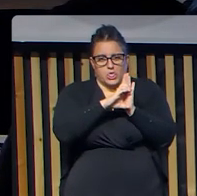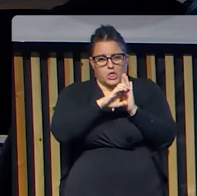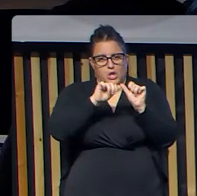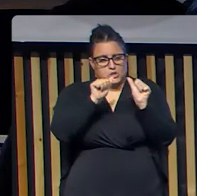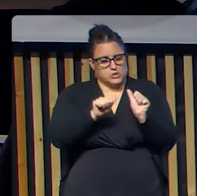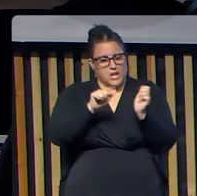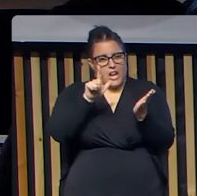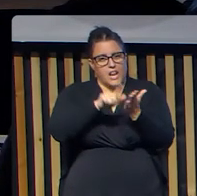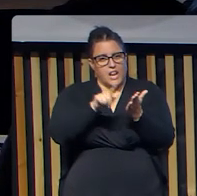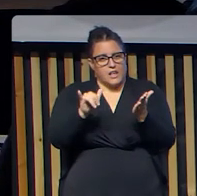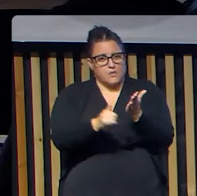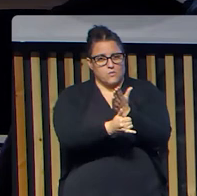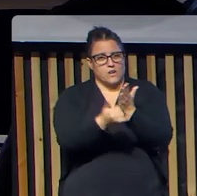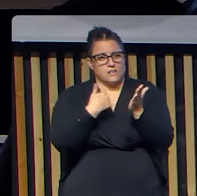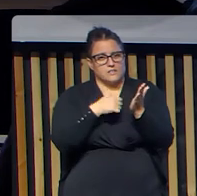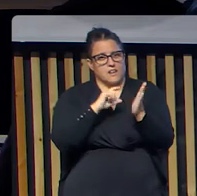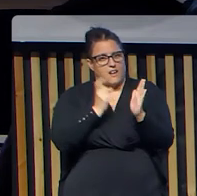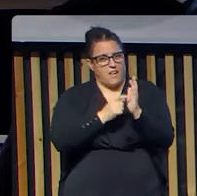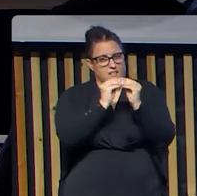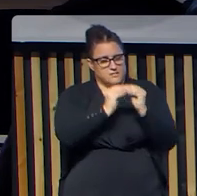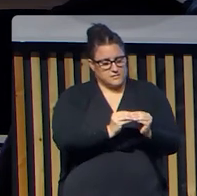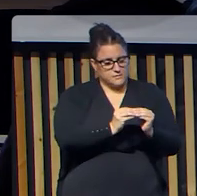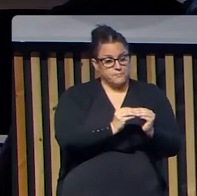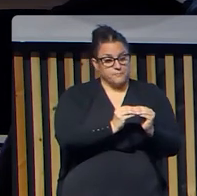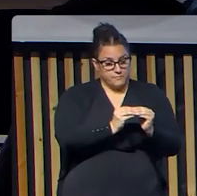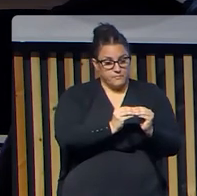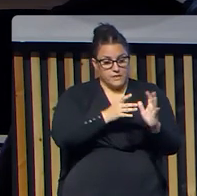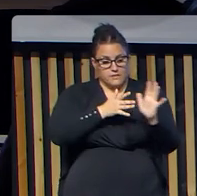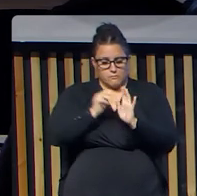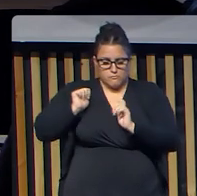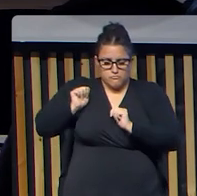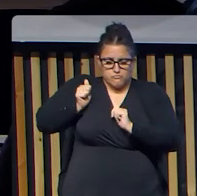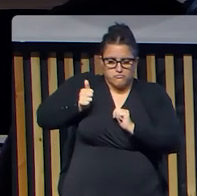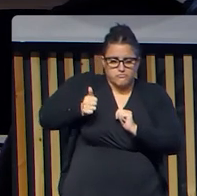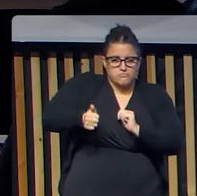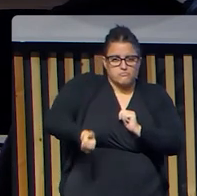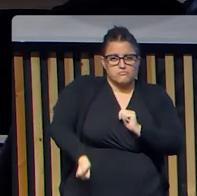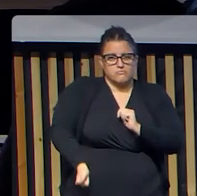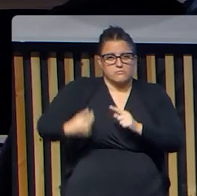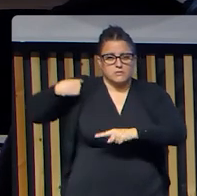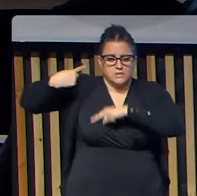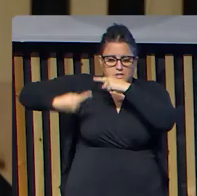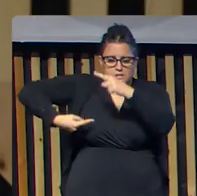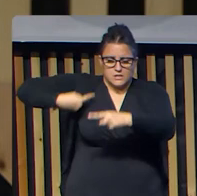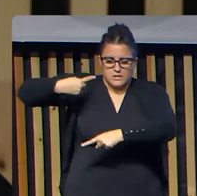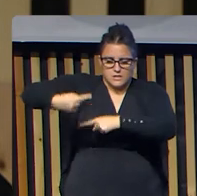se ha ido como convirtiendo y esto que digo es porque quiero decir